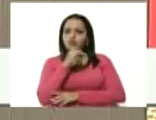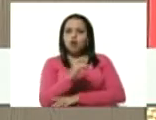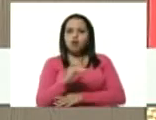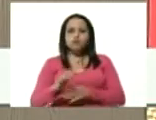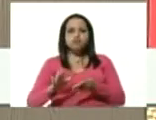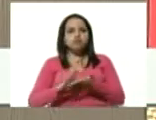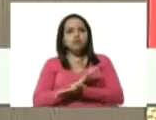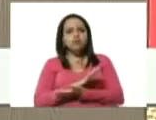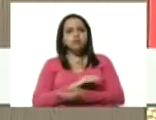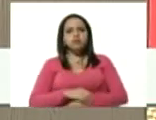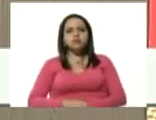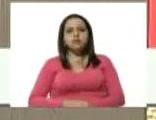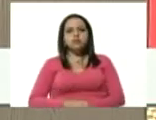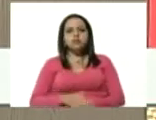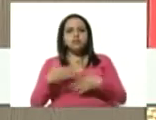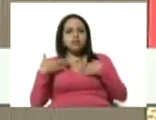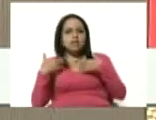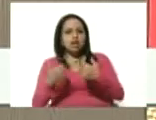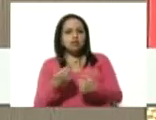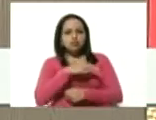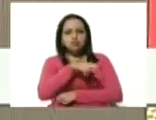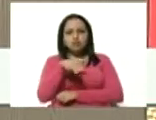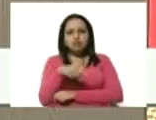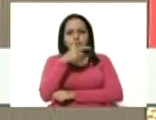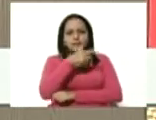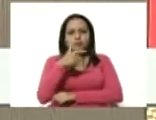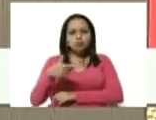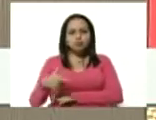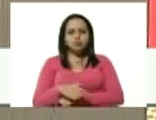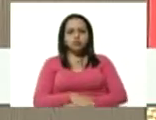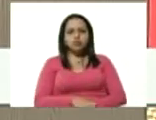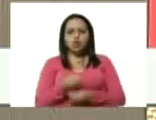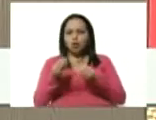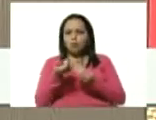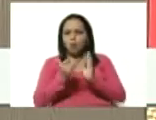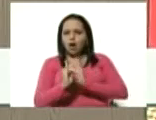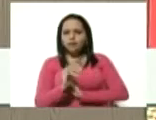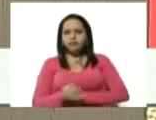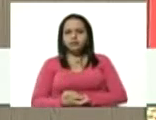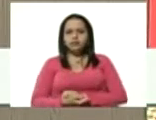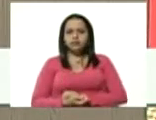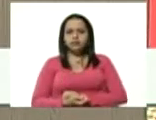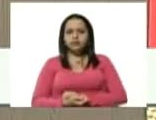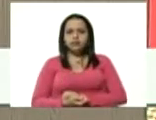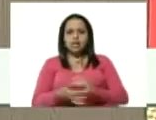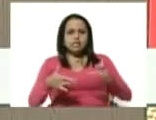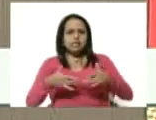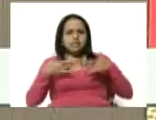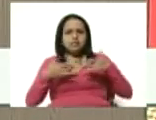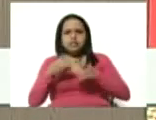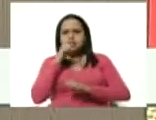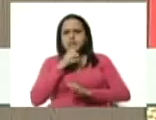la condición de salud de nuestros pacientes. Actualmente sin síntomas hay